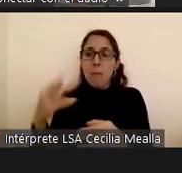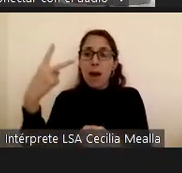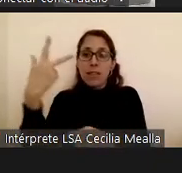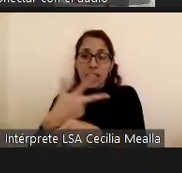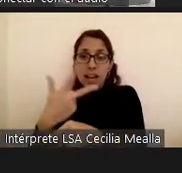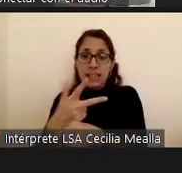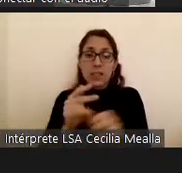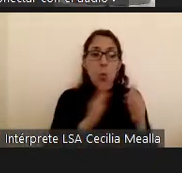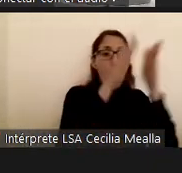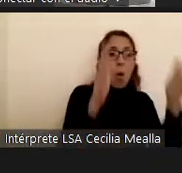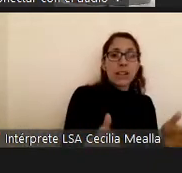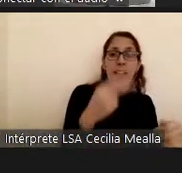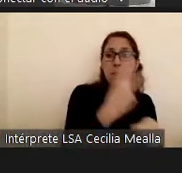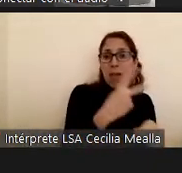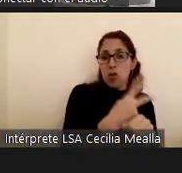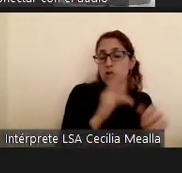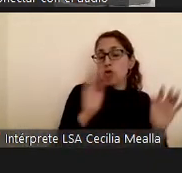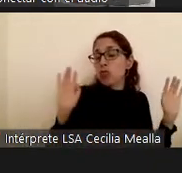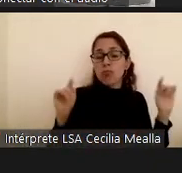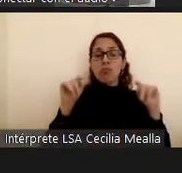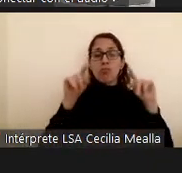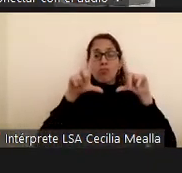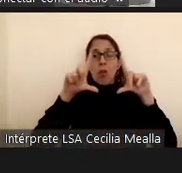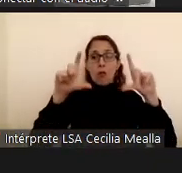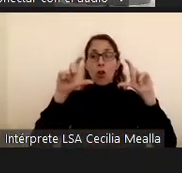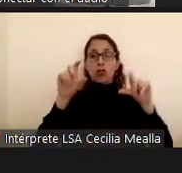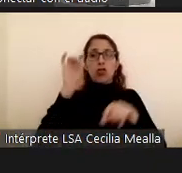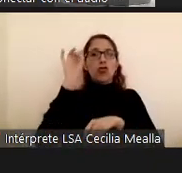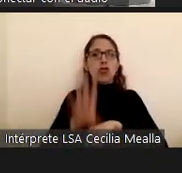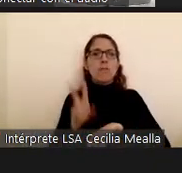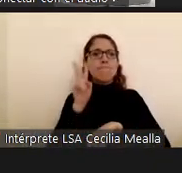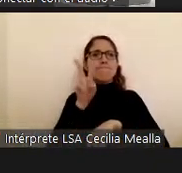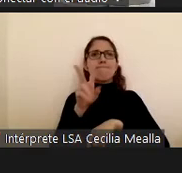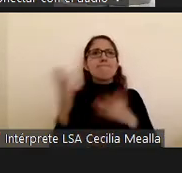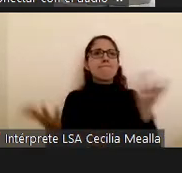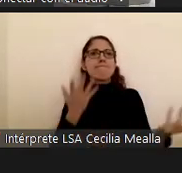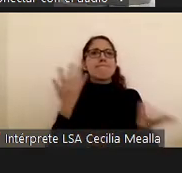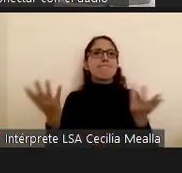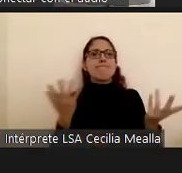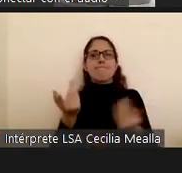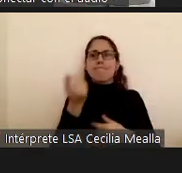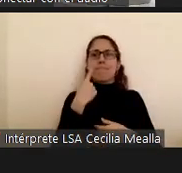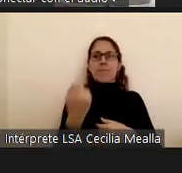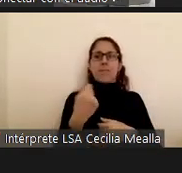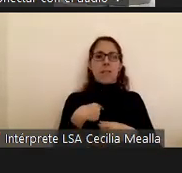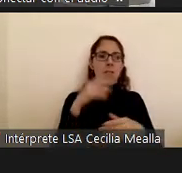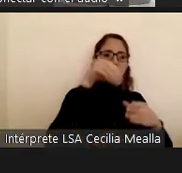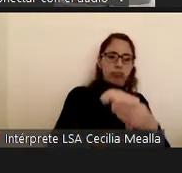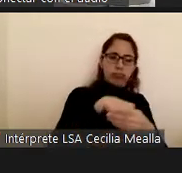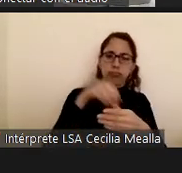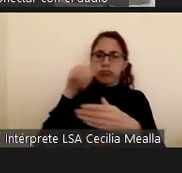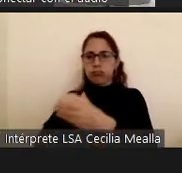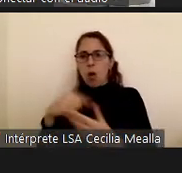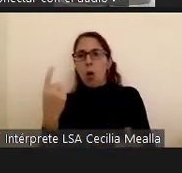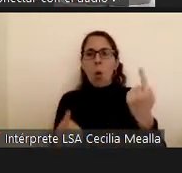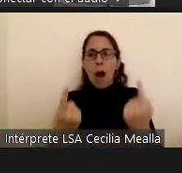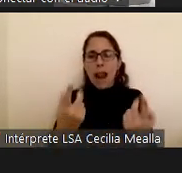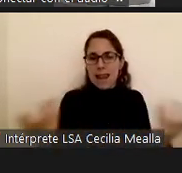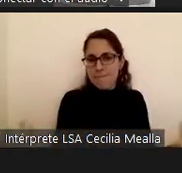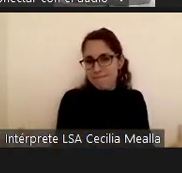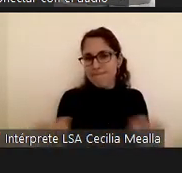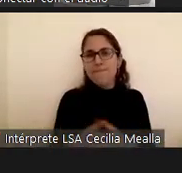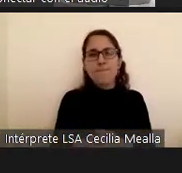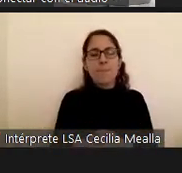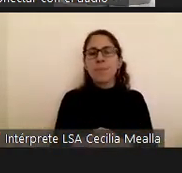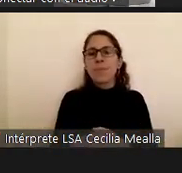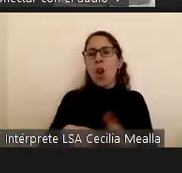no puedo decir sí o sí que es un paso del otro, ¿sí? Así que bueno, siempre lo importante,